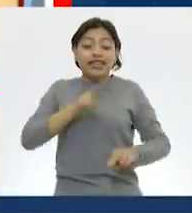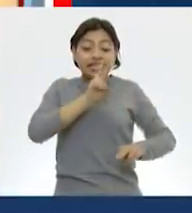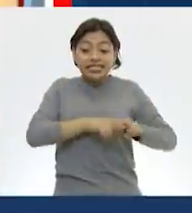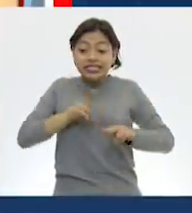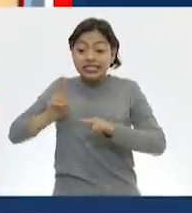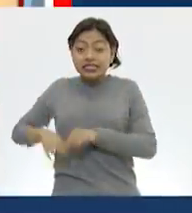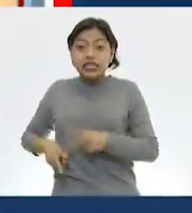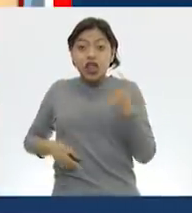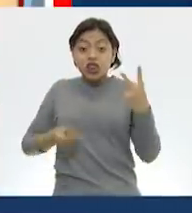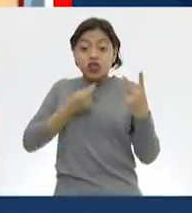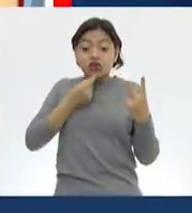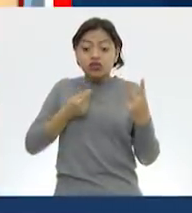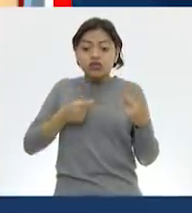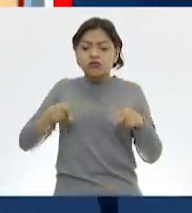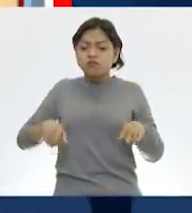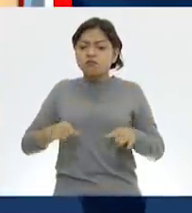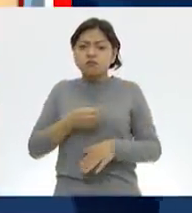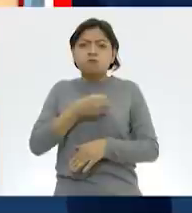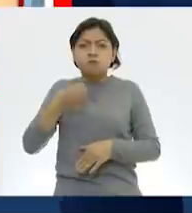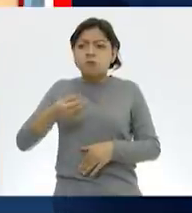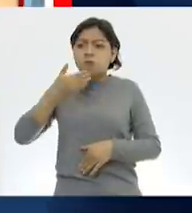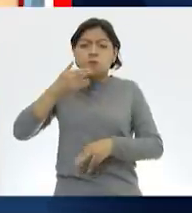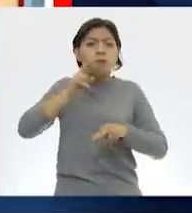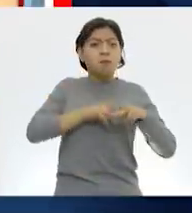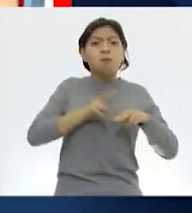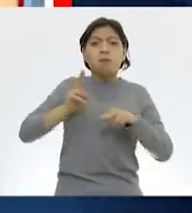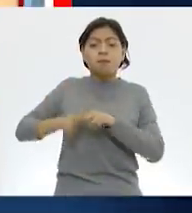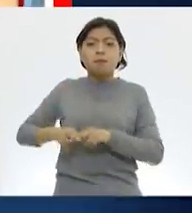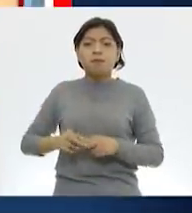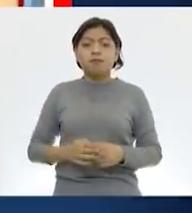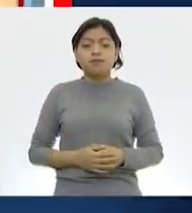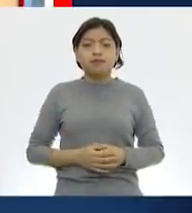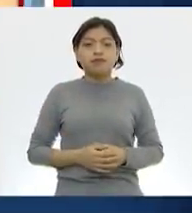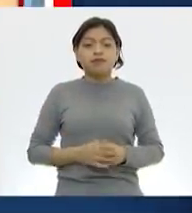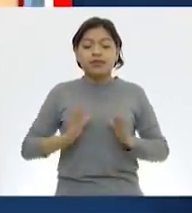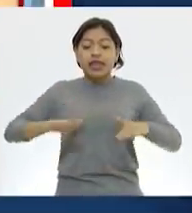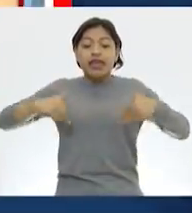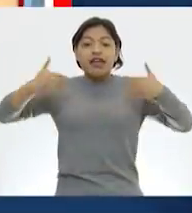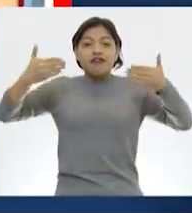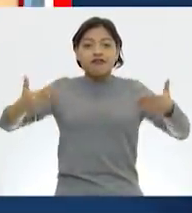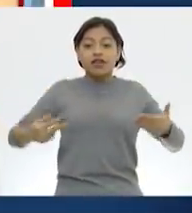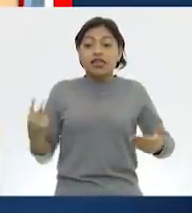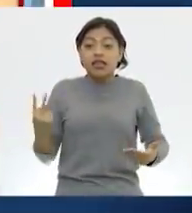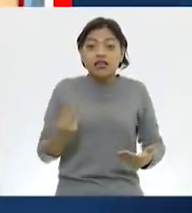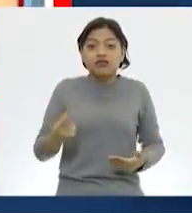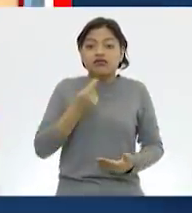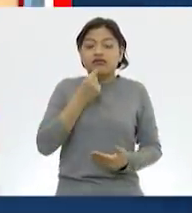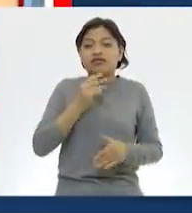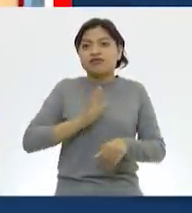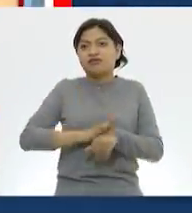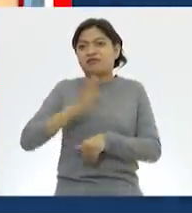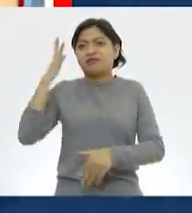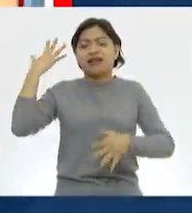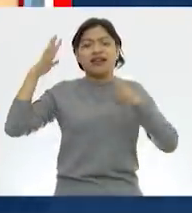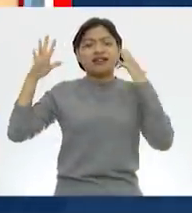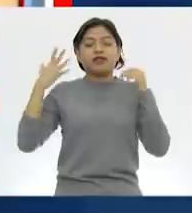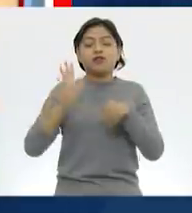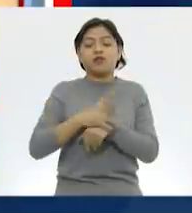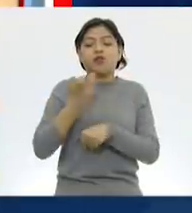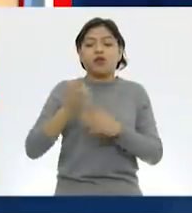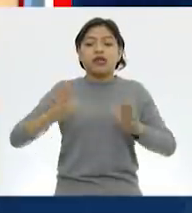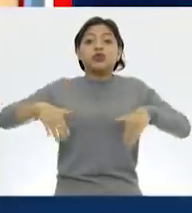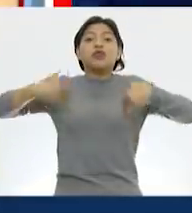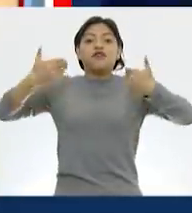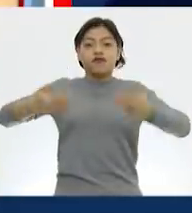Roberto y Mariano estaban en su lugar, ya colocadas como siempre hasta el frente, pues eran los niños más inquietos del grupo.